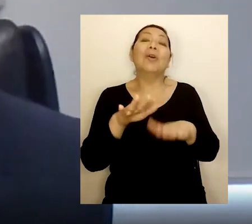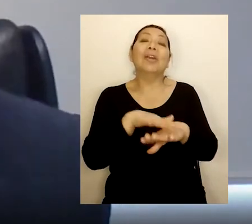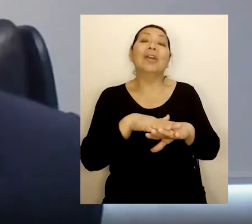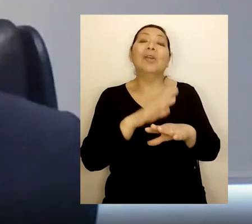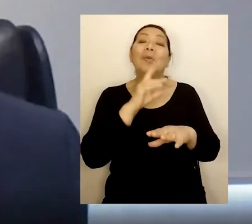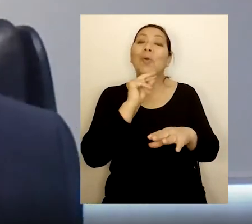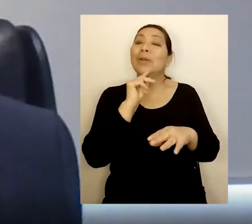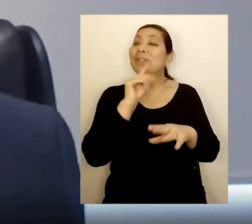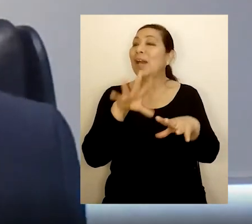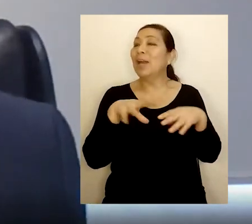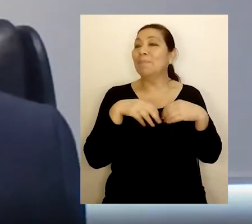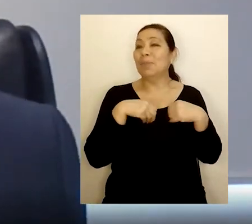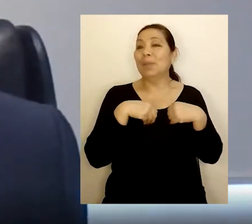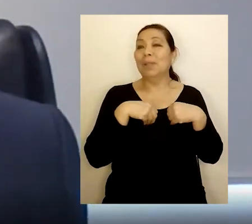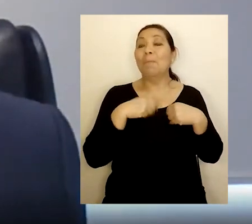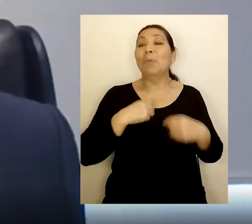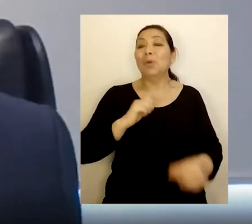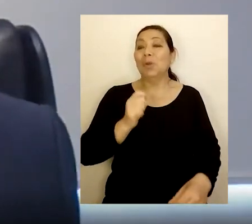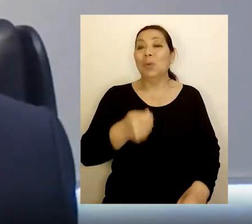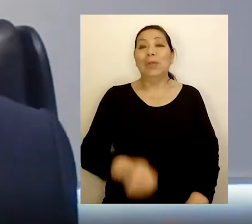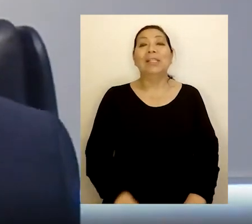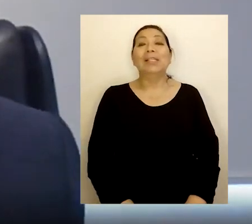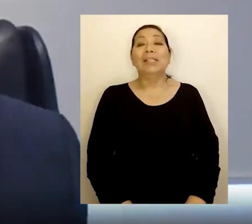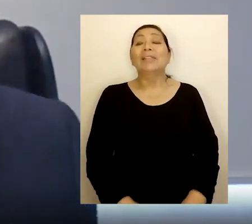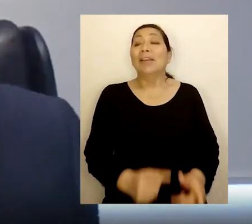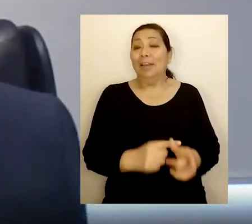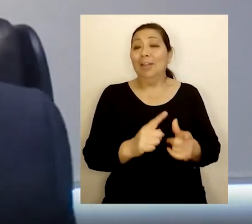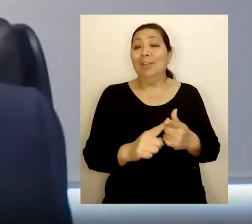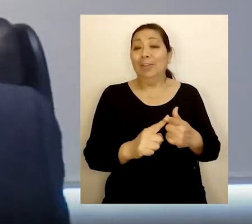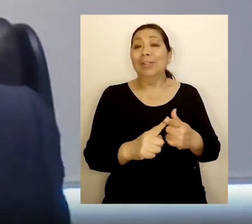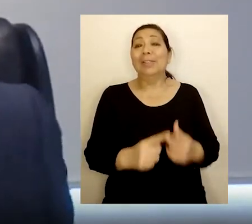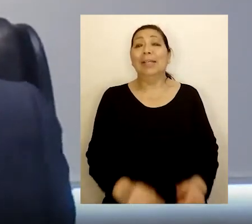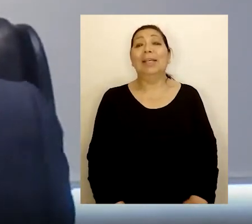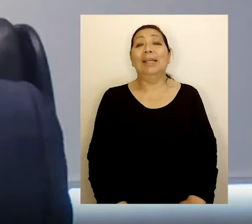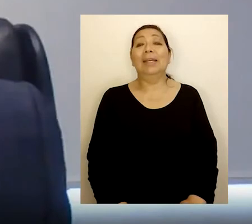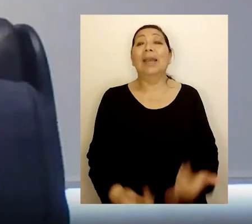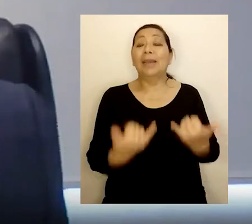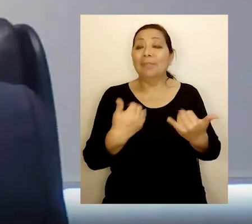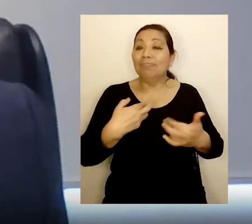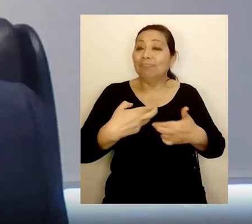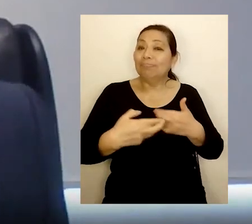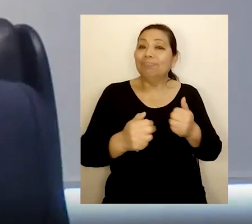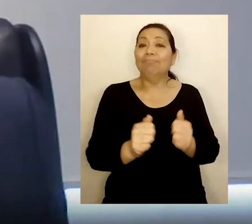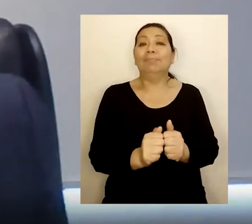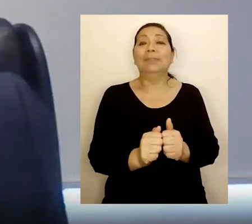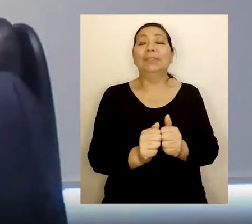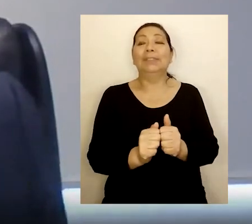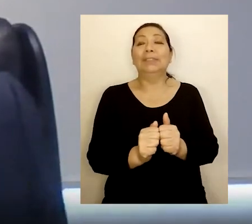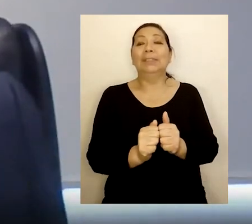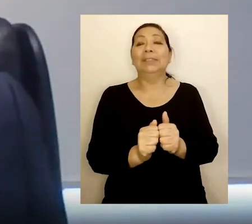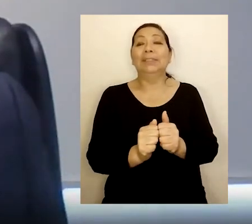que no fue admitido por el juez. Entonces llegamos a este proceso